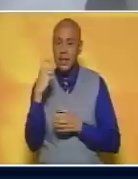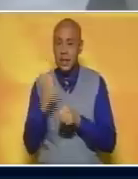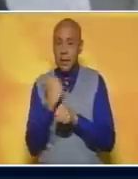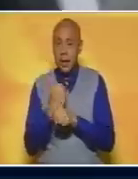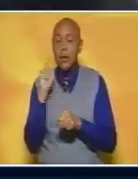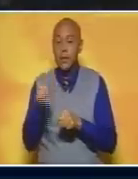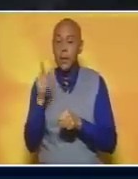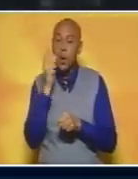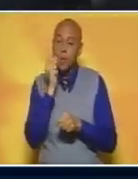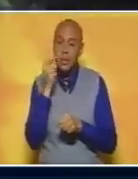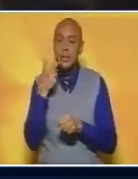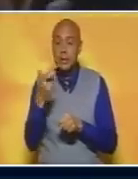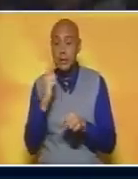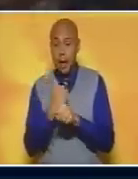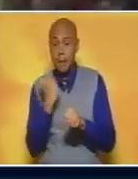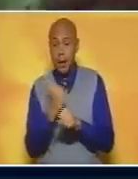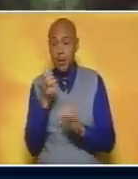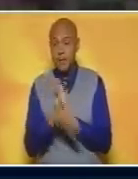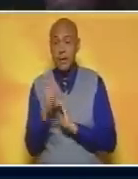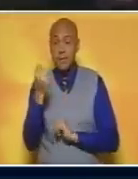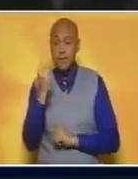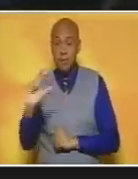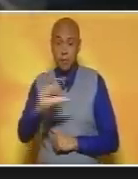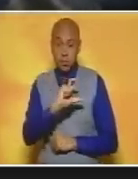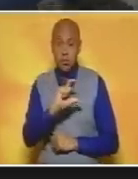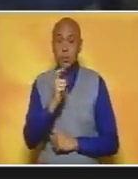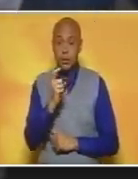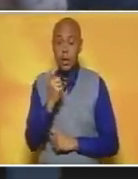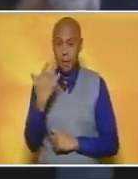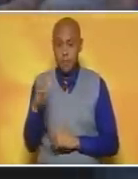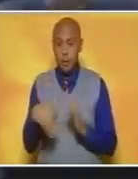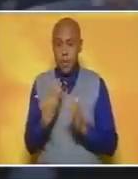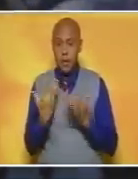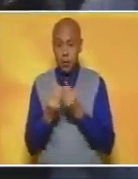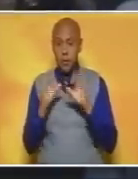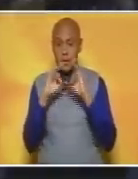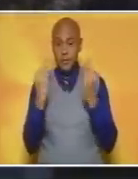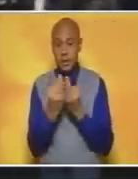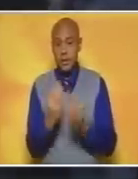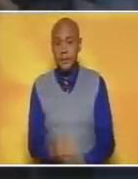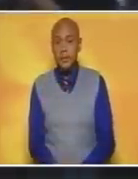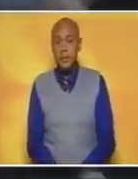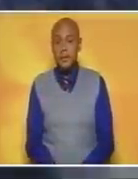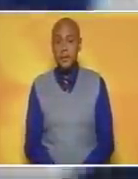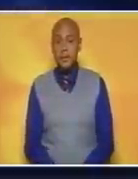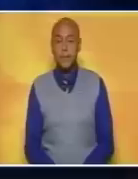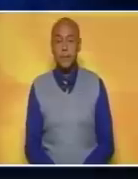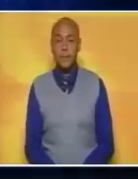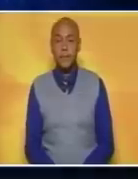otros afirman que su trabajo no les permite ganar lo suficiente para permanecer con sus familias.